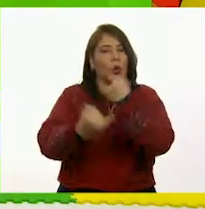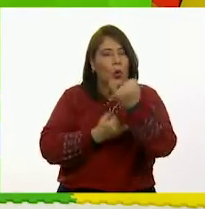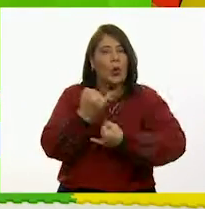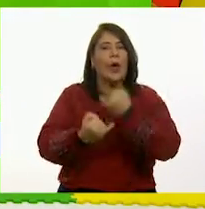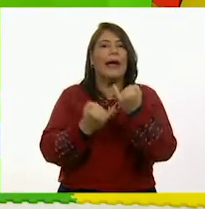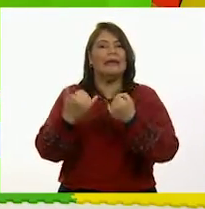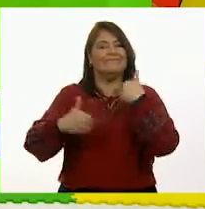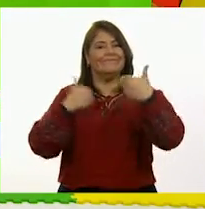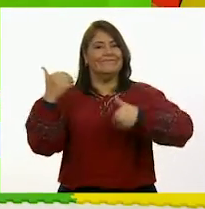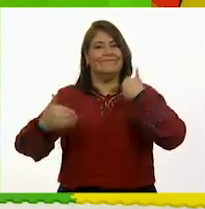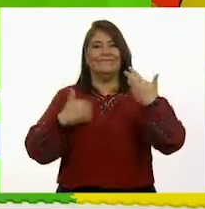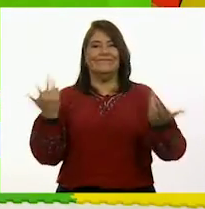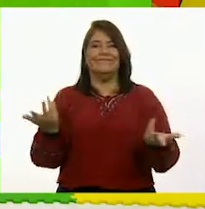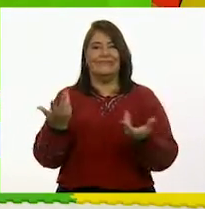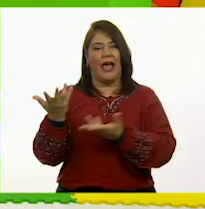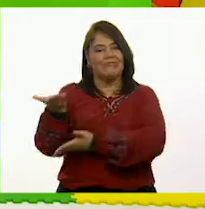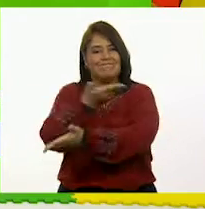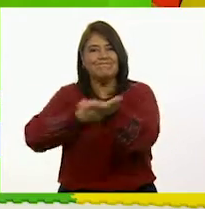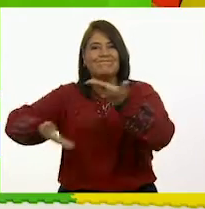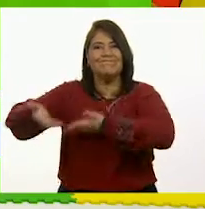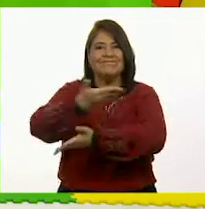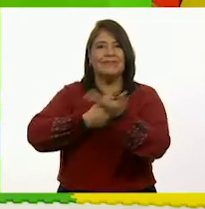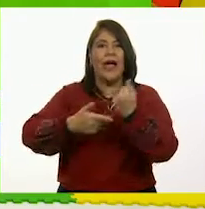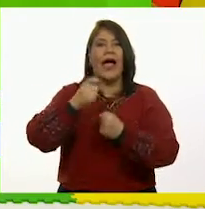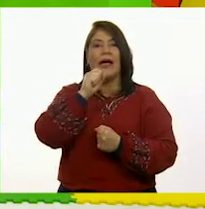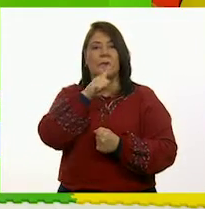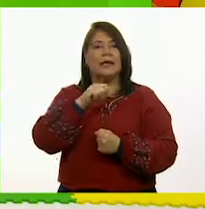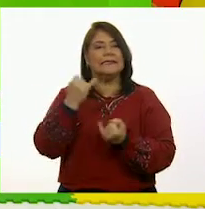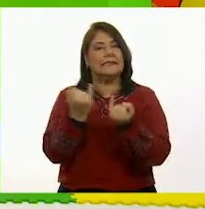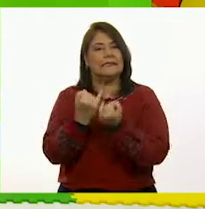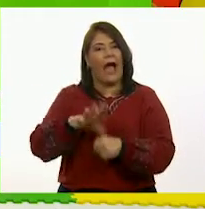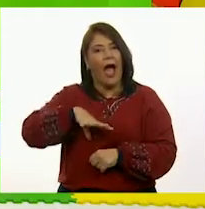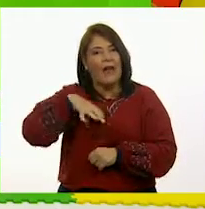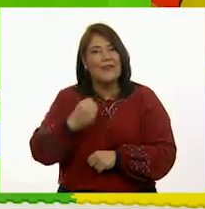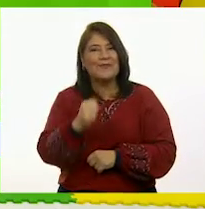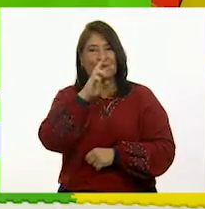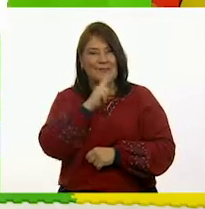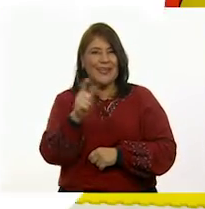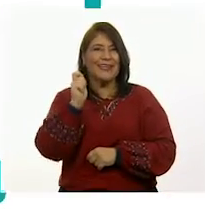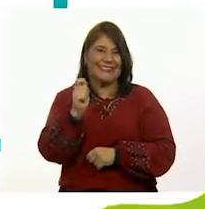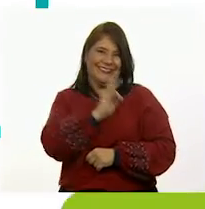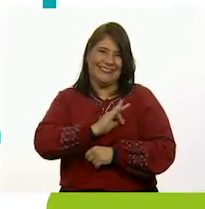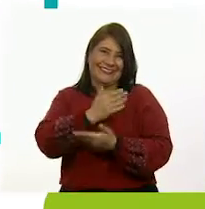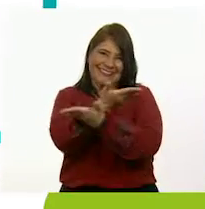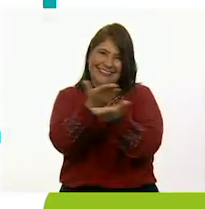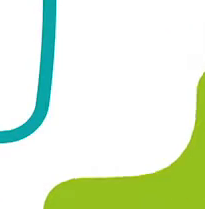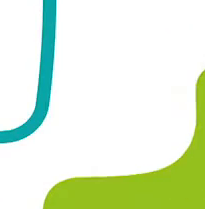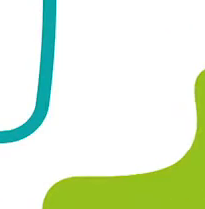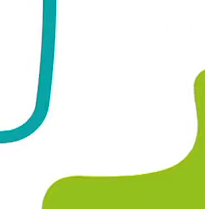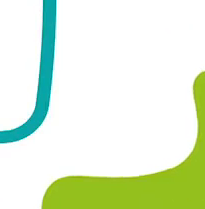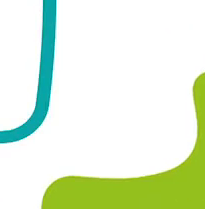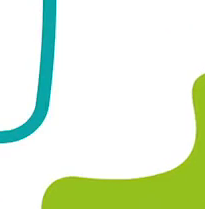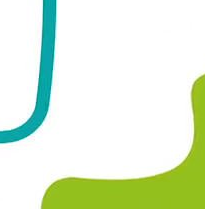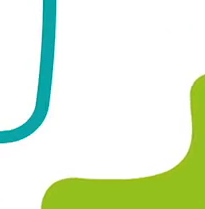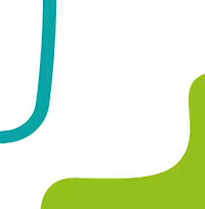se divirtieron. Y sobre todo, pusieron su mejor esfuerzo. ¡Felicidades!